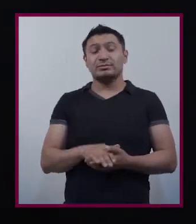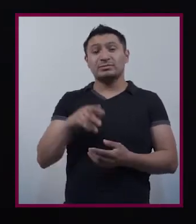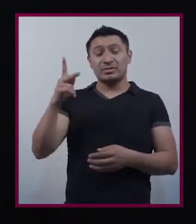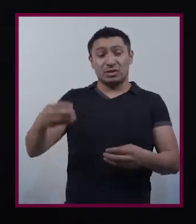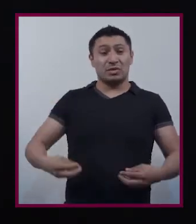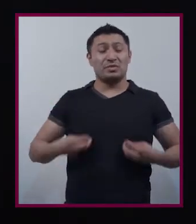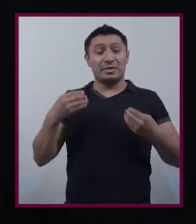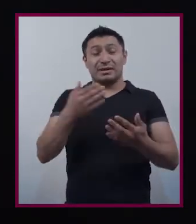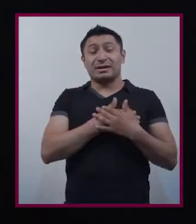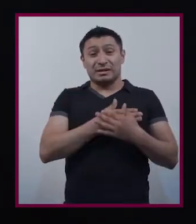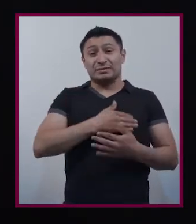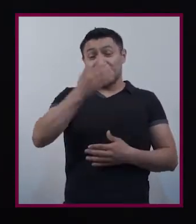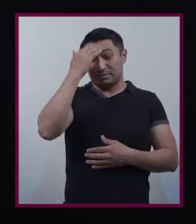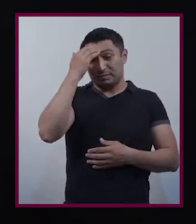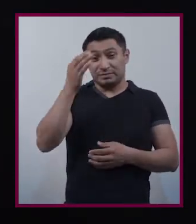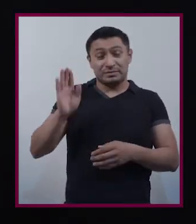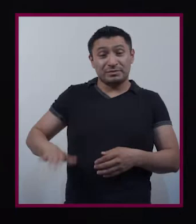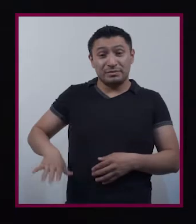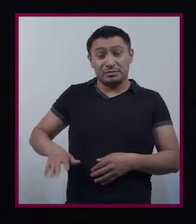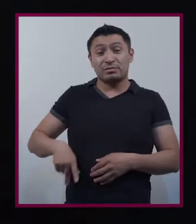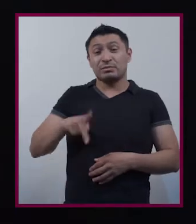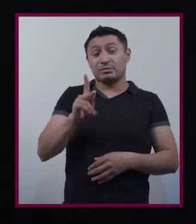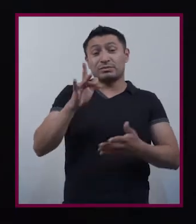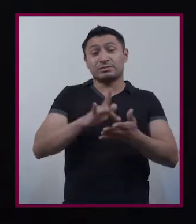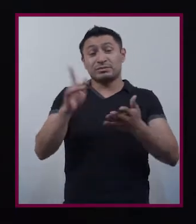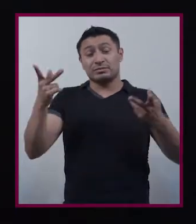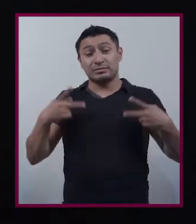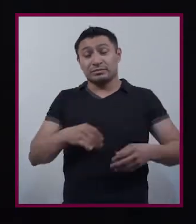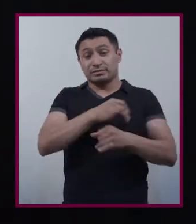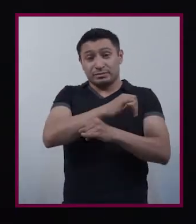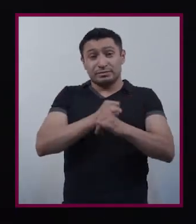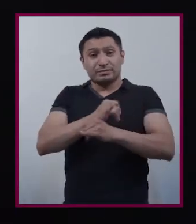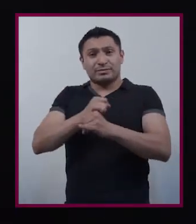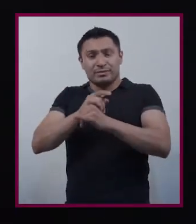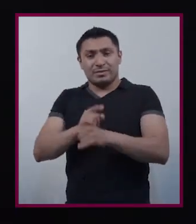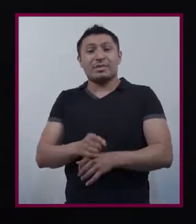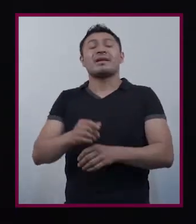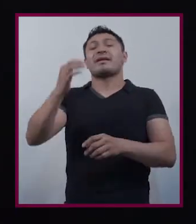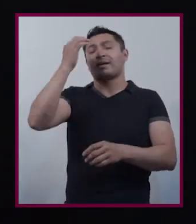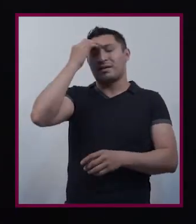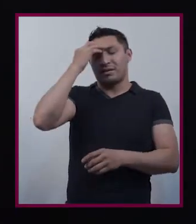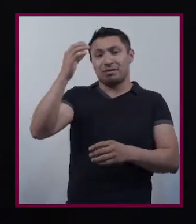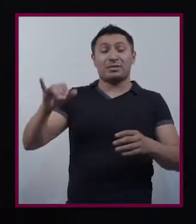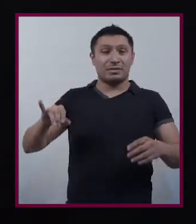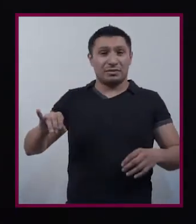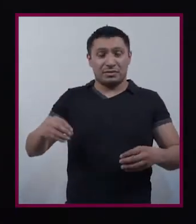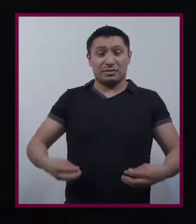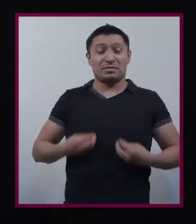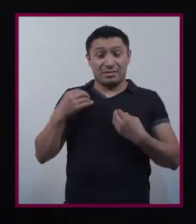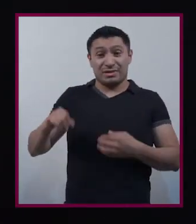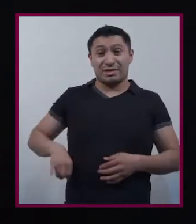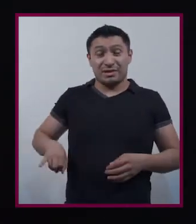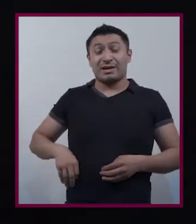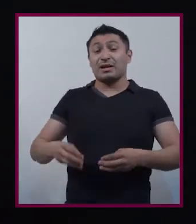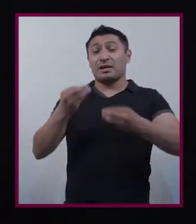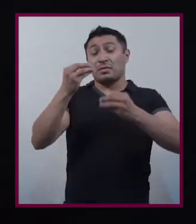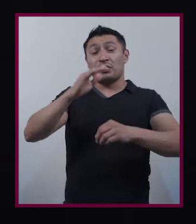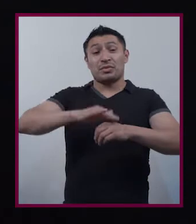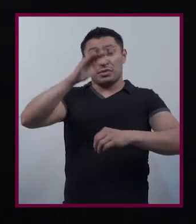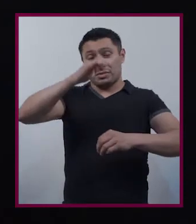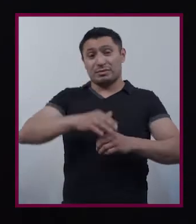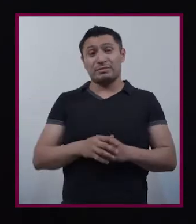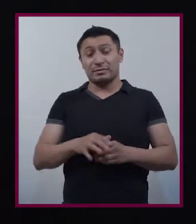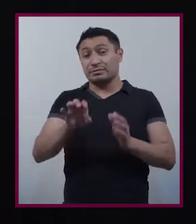al trabajo de diversos investigadores e investigadoras, hoy se sabe que su vida es mucho más interesante que solo eso. Por